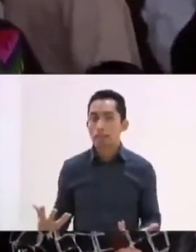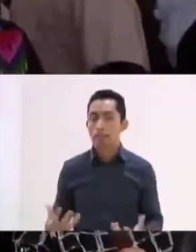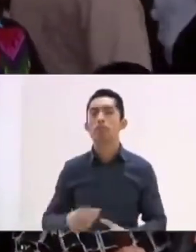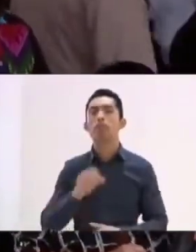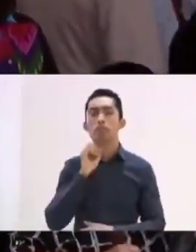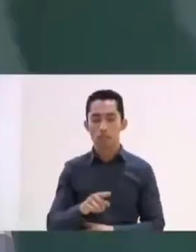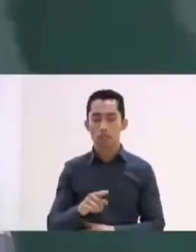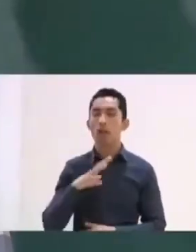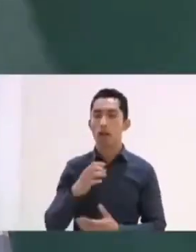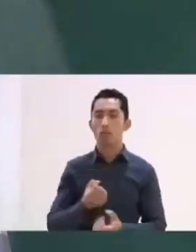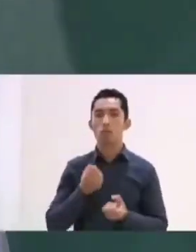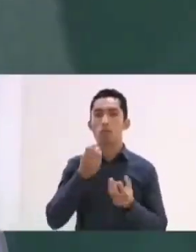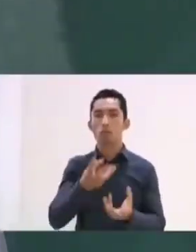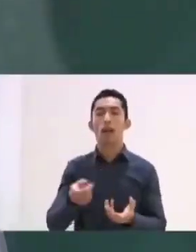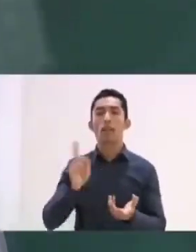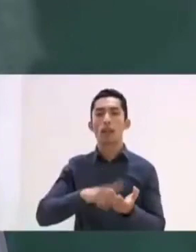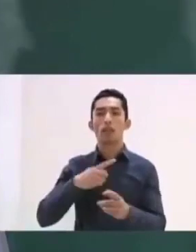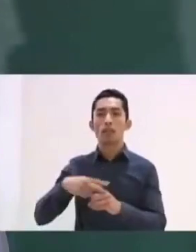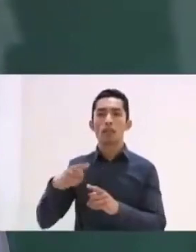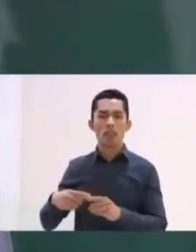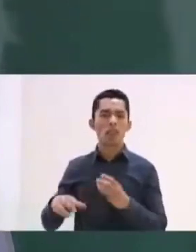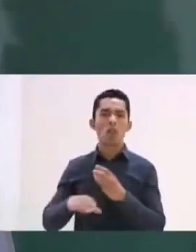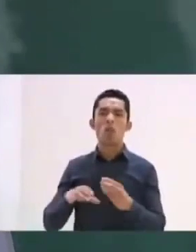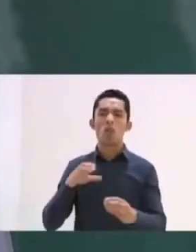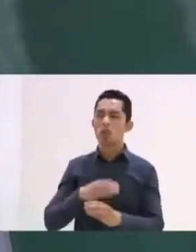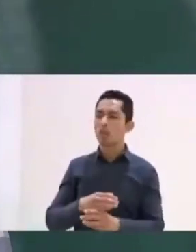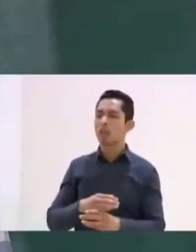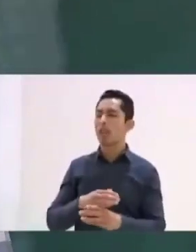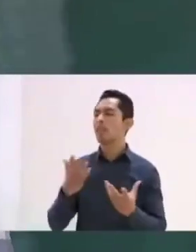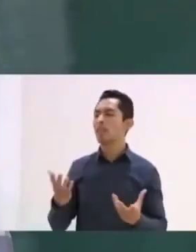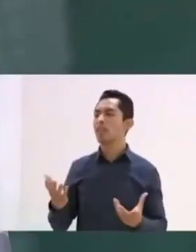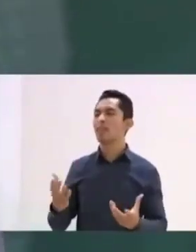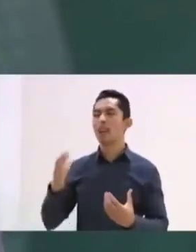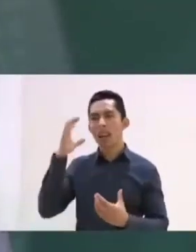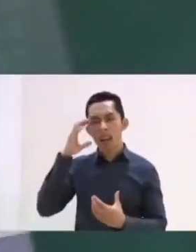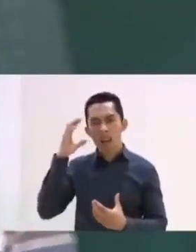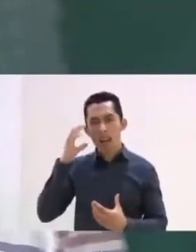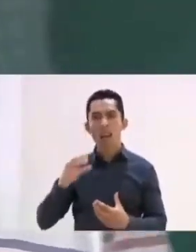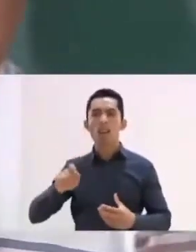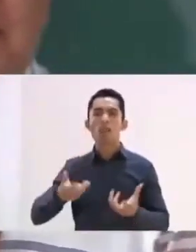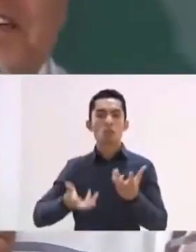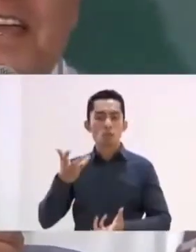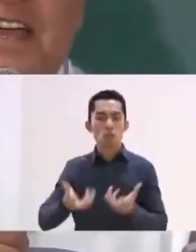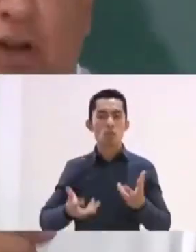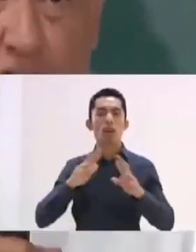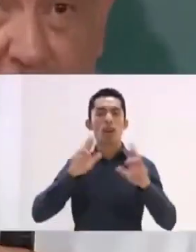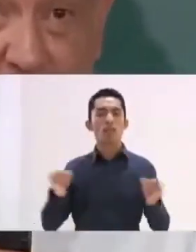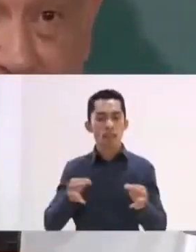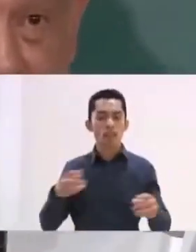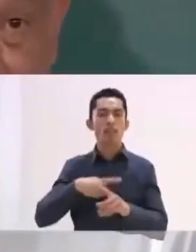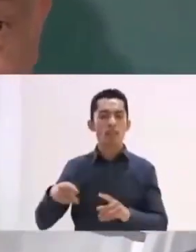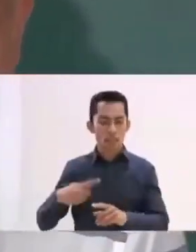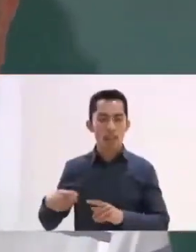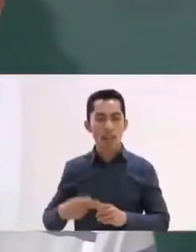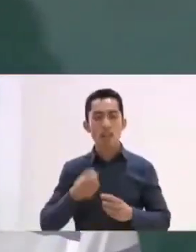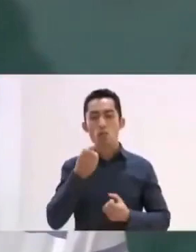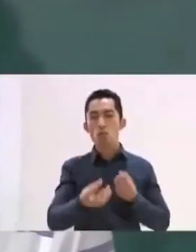entregar en sedes, es decir, camas, estufas,